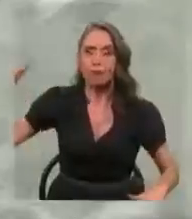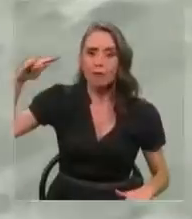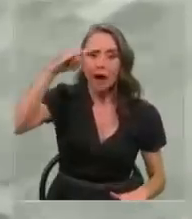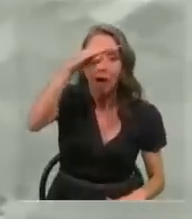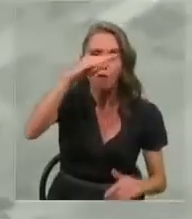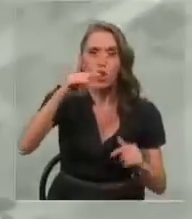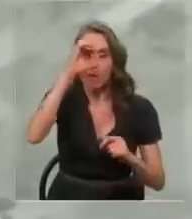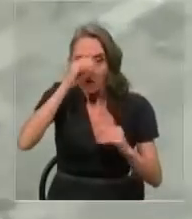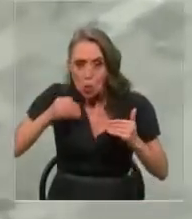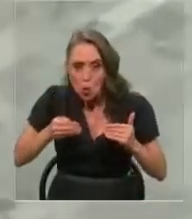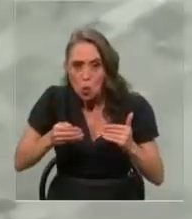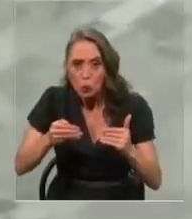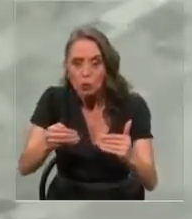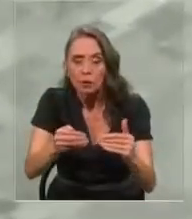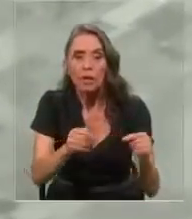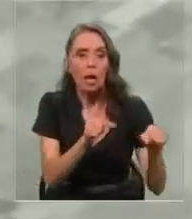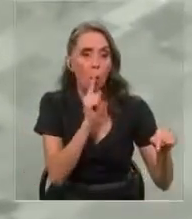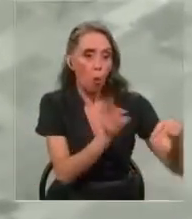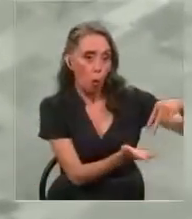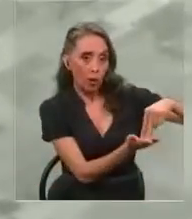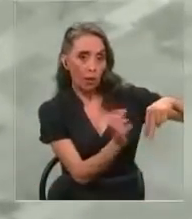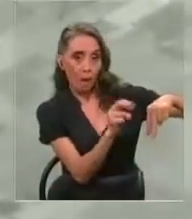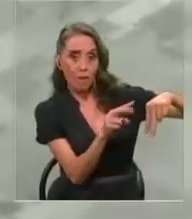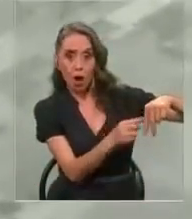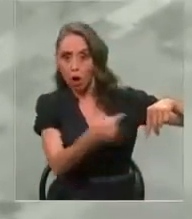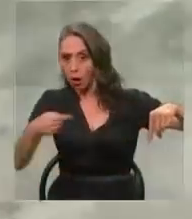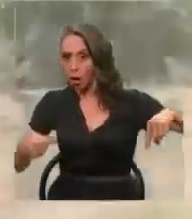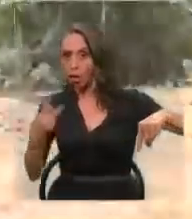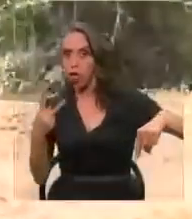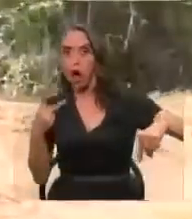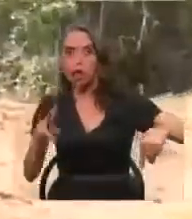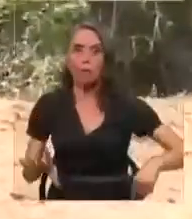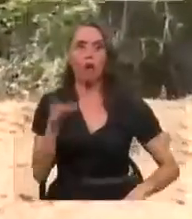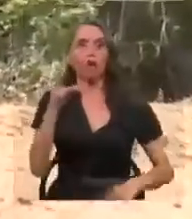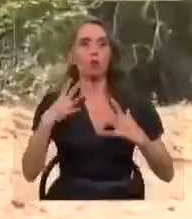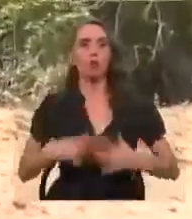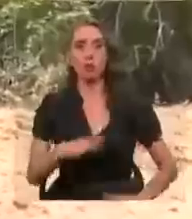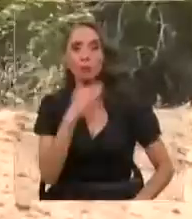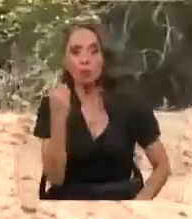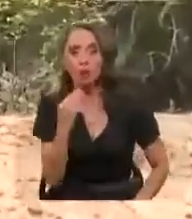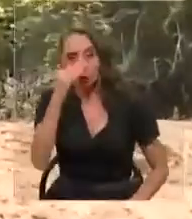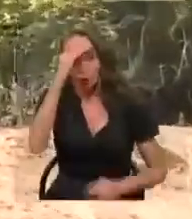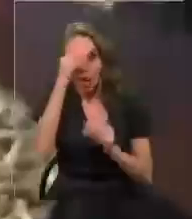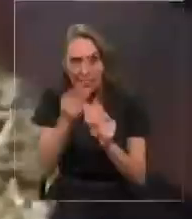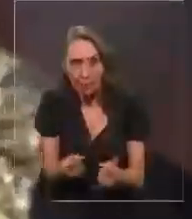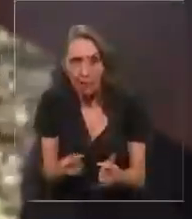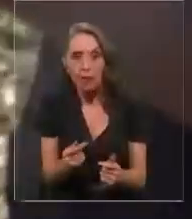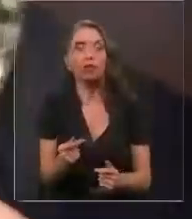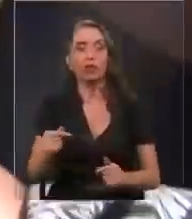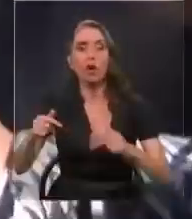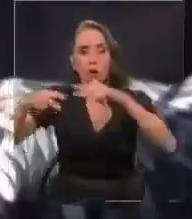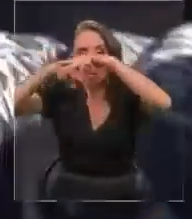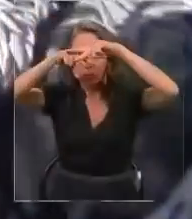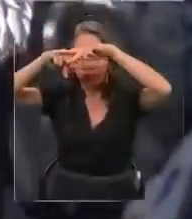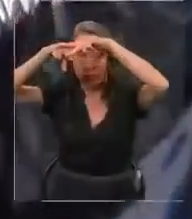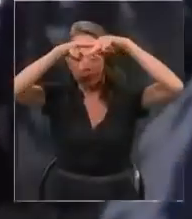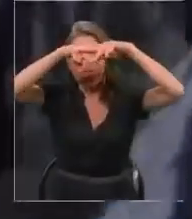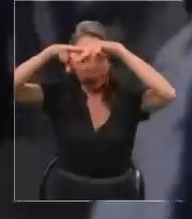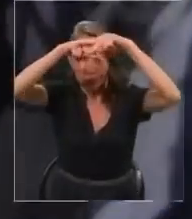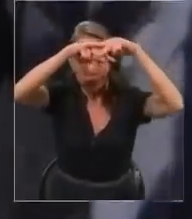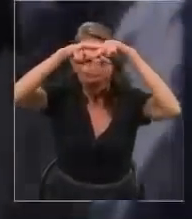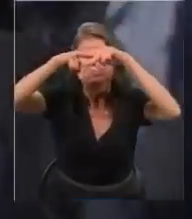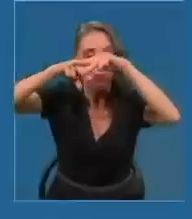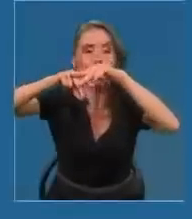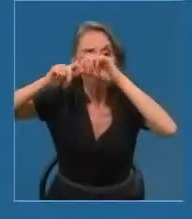solo 2 kilómetros del último punto de avistamiento. No solo había especialistas en el lugar, sino también drones sobrevolando el área